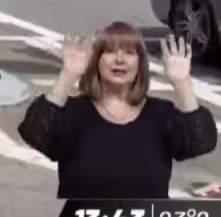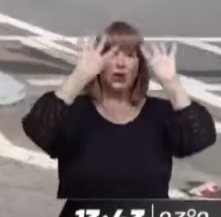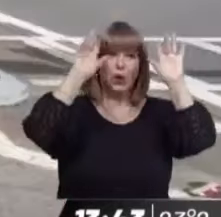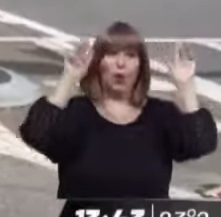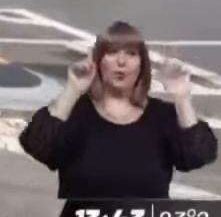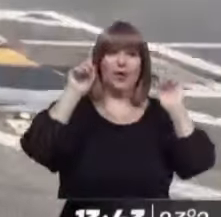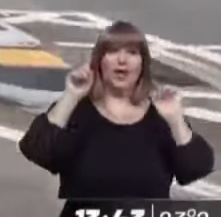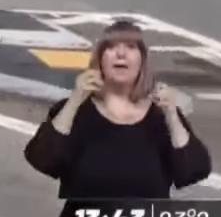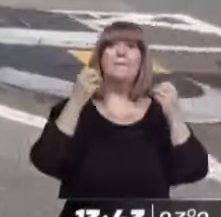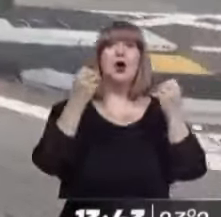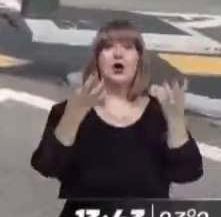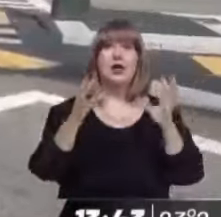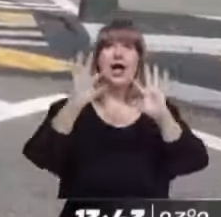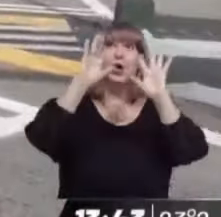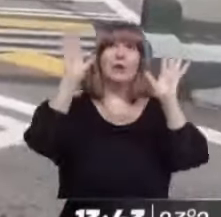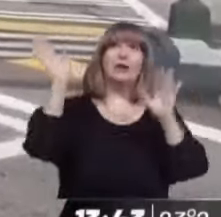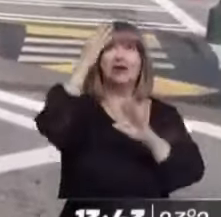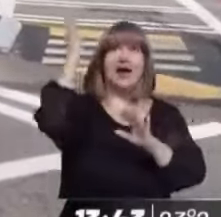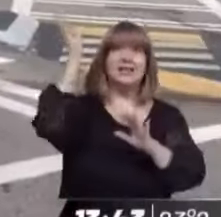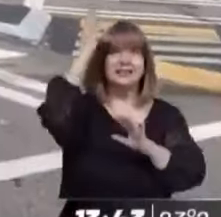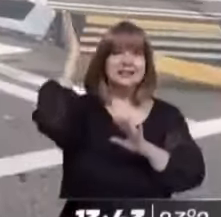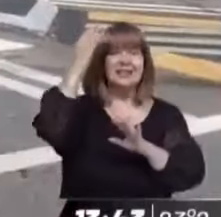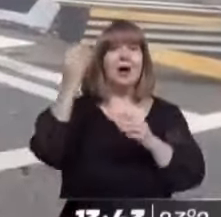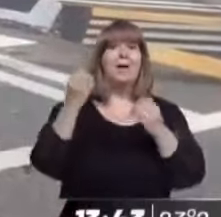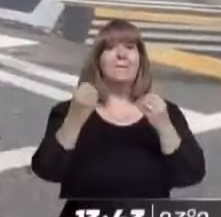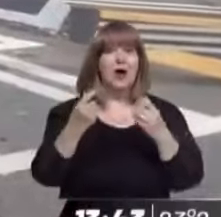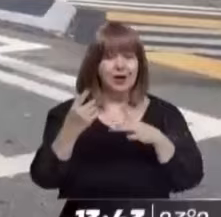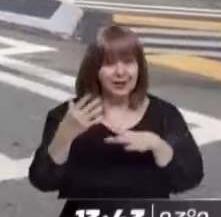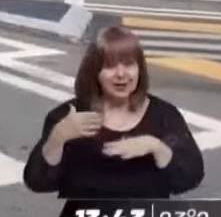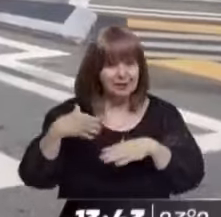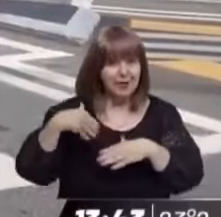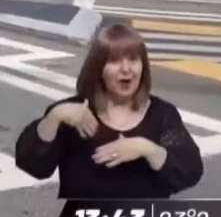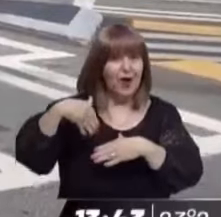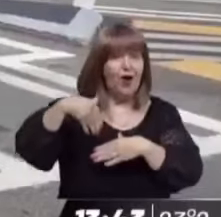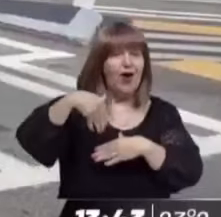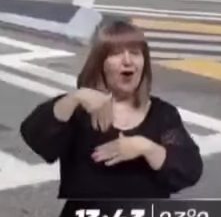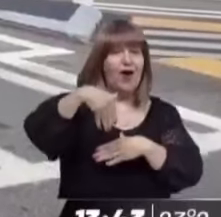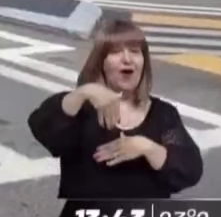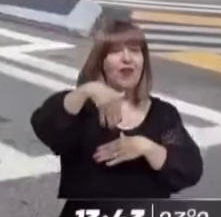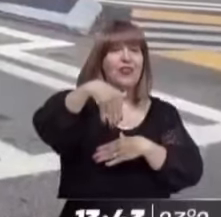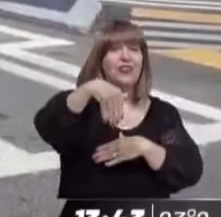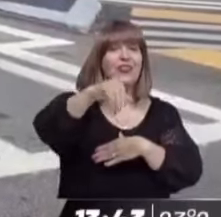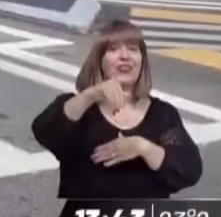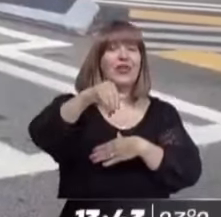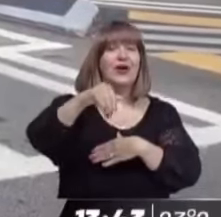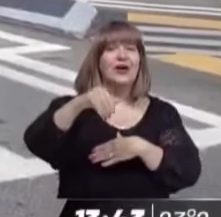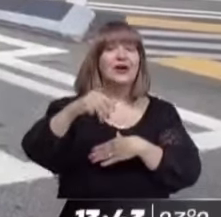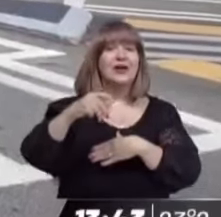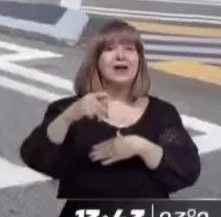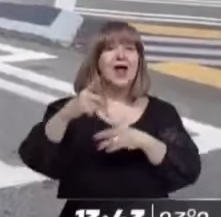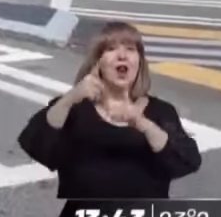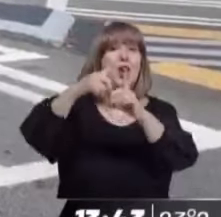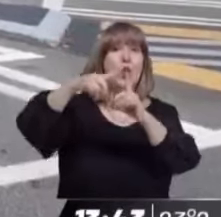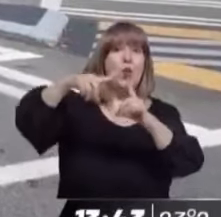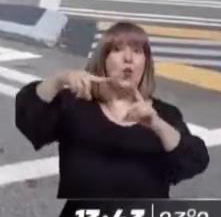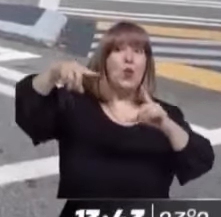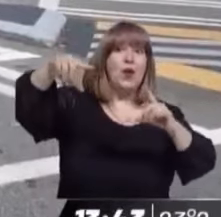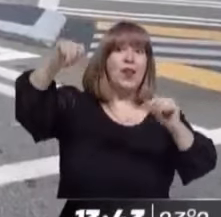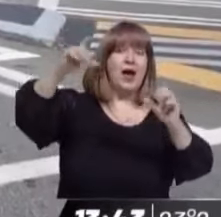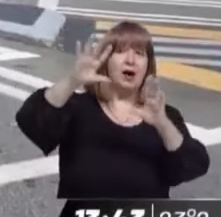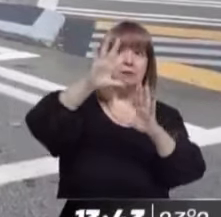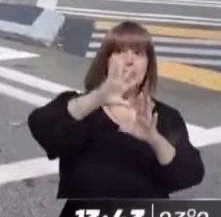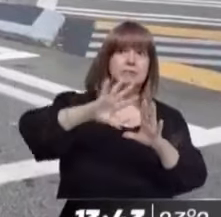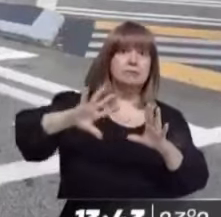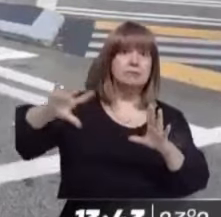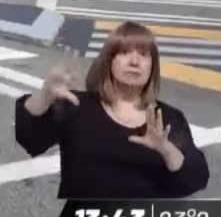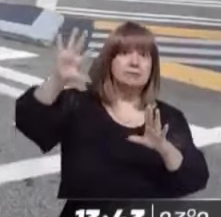Hay algunas nubes. ¿Por qué? Porque se está viniendo, Sergio, Noelia, la superluna. Se viene,